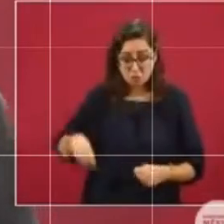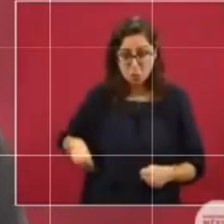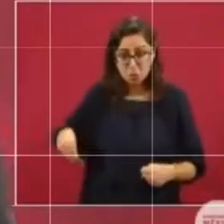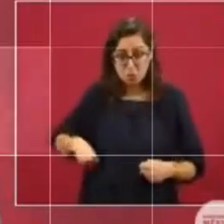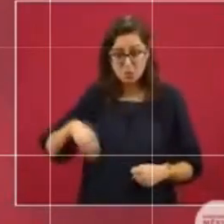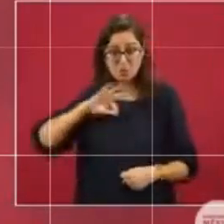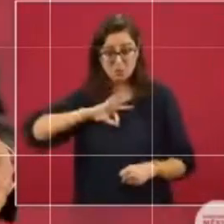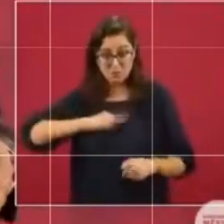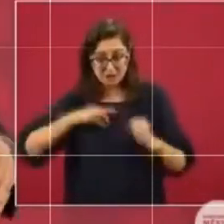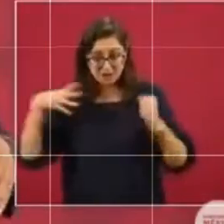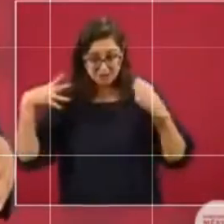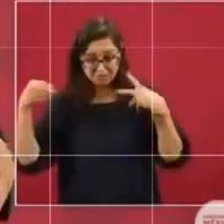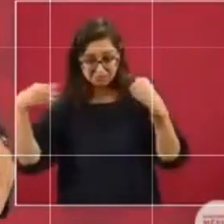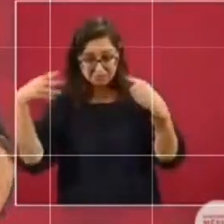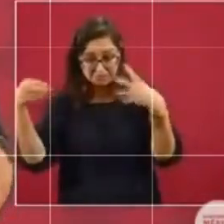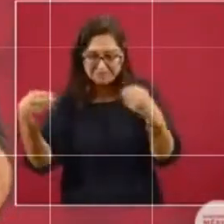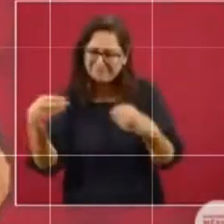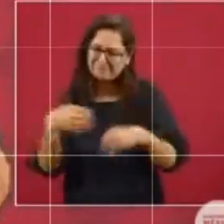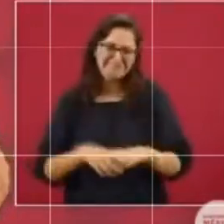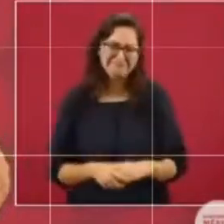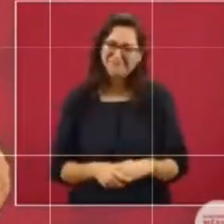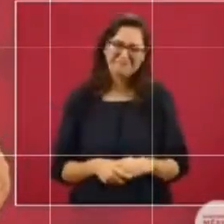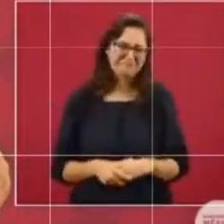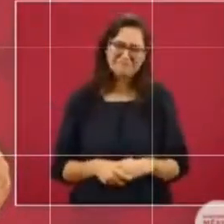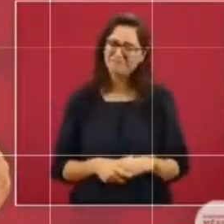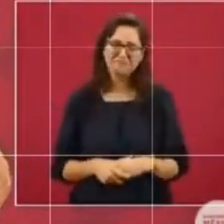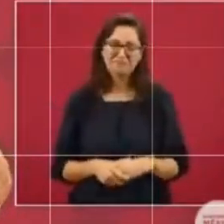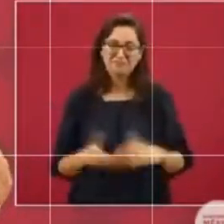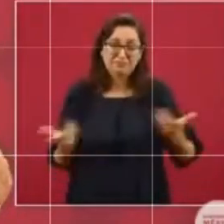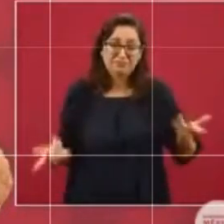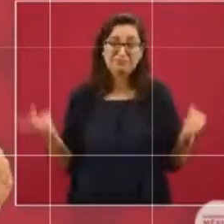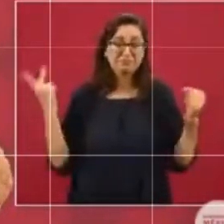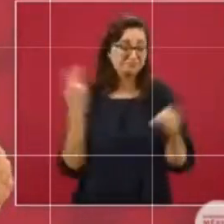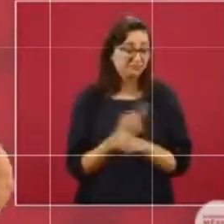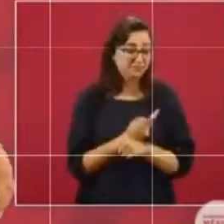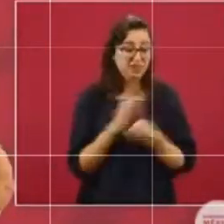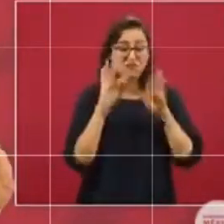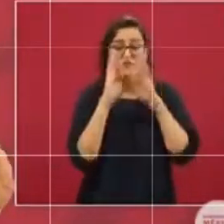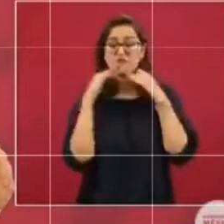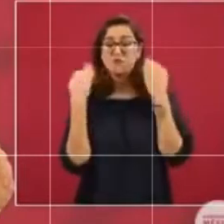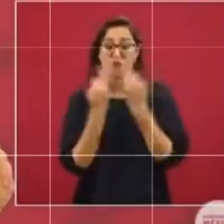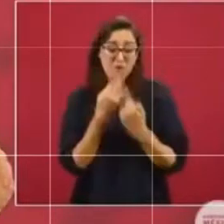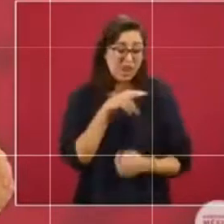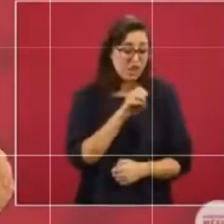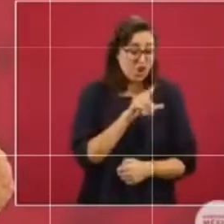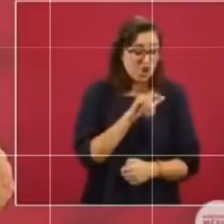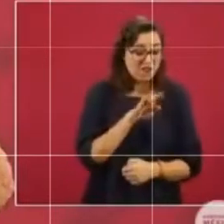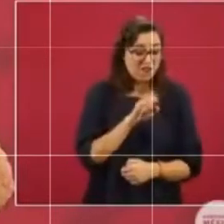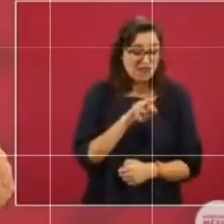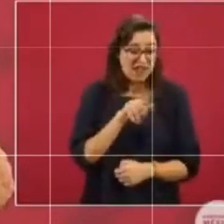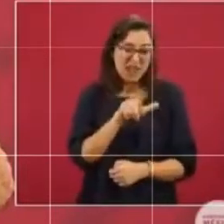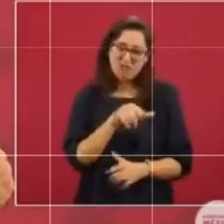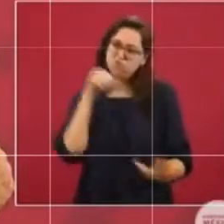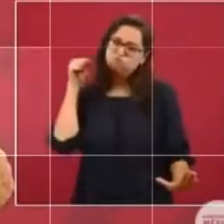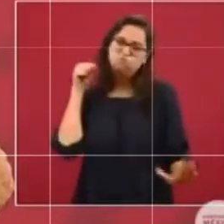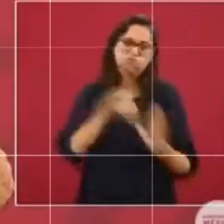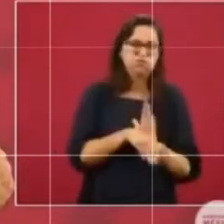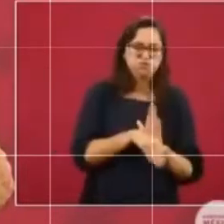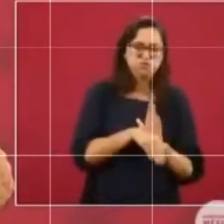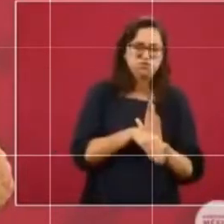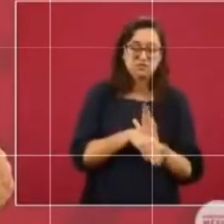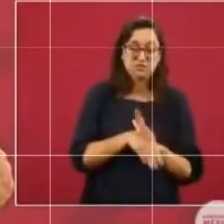Estamos en crisis económica porque fracasó el modelo neoliberal. La pandemia lo que hizo